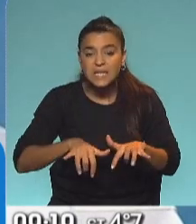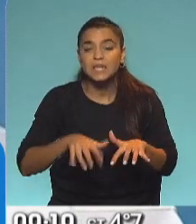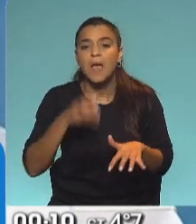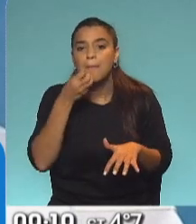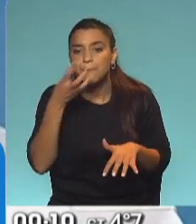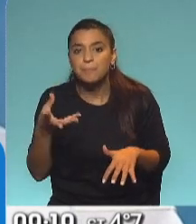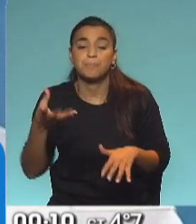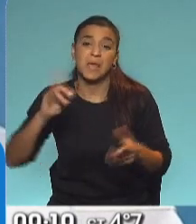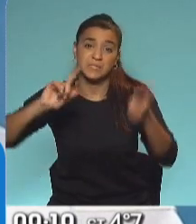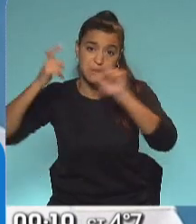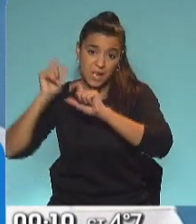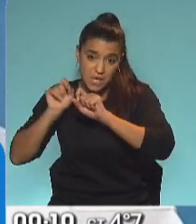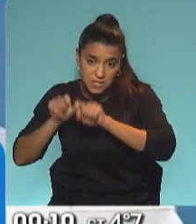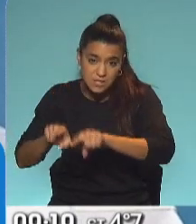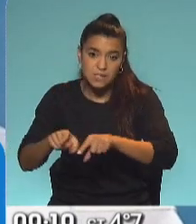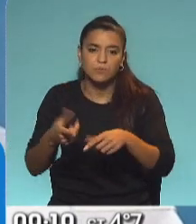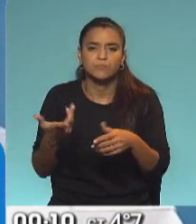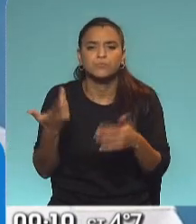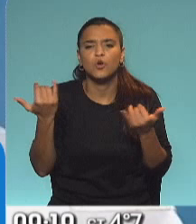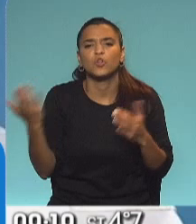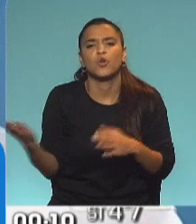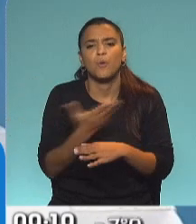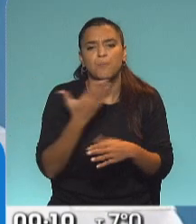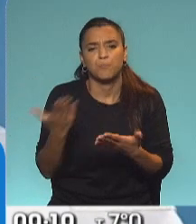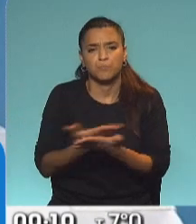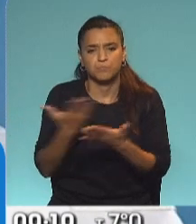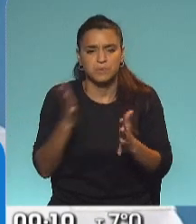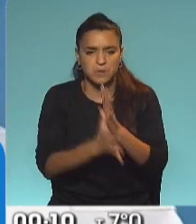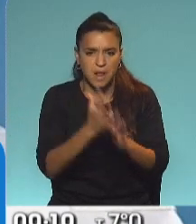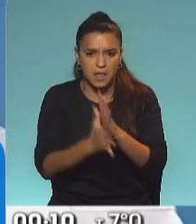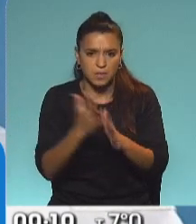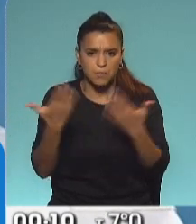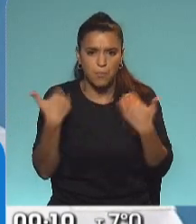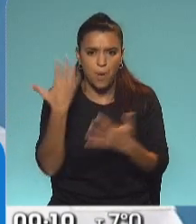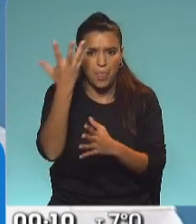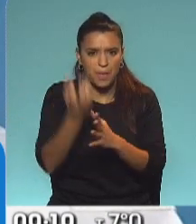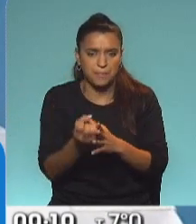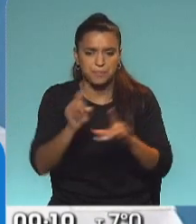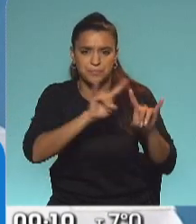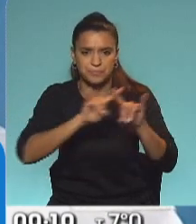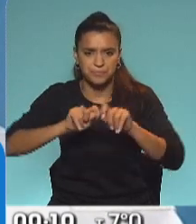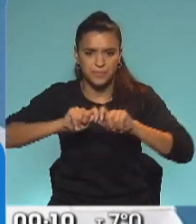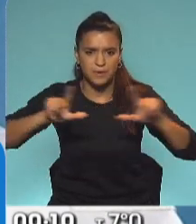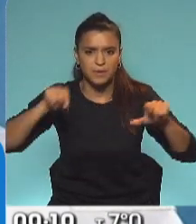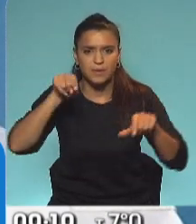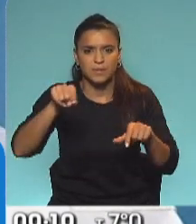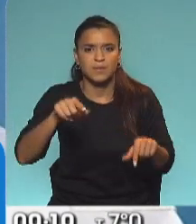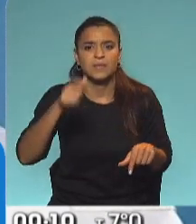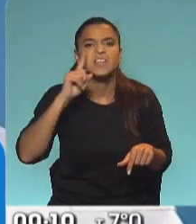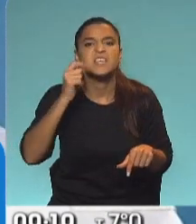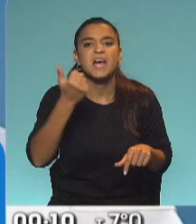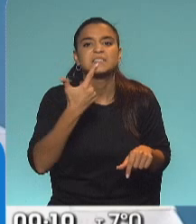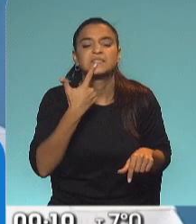la experiencia. Son todas publicaciones que están gratuitas y se pueden bajar de las páginas. Esta es de la